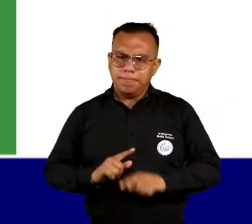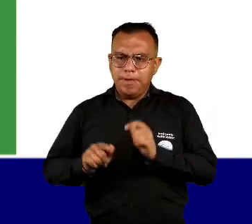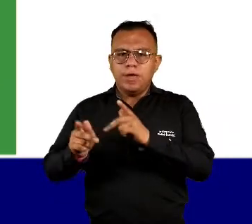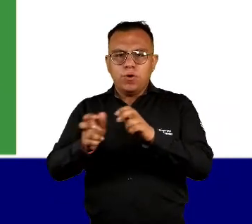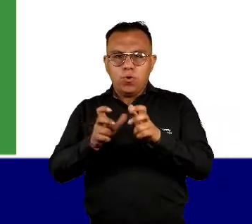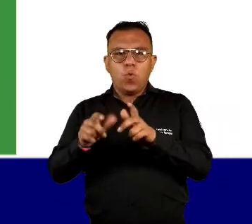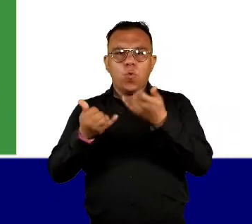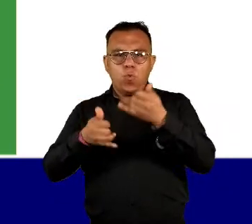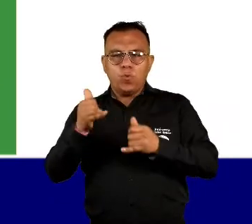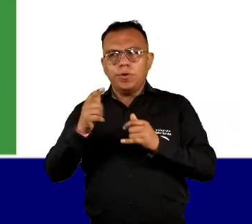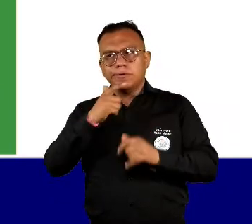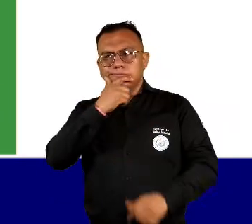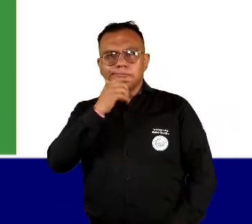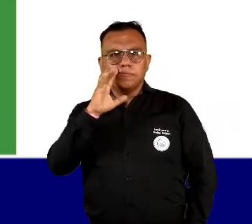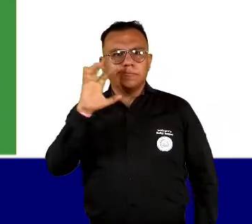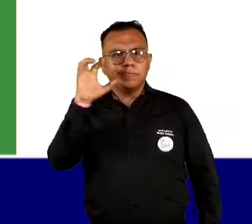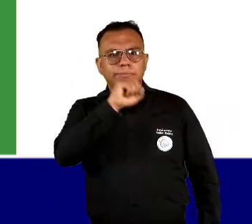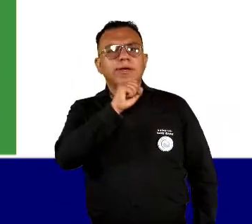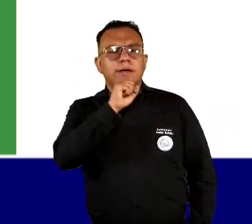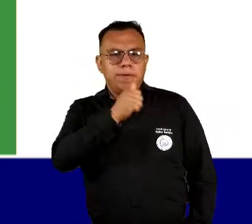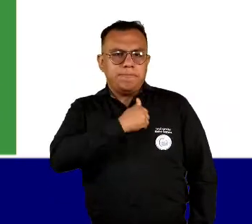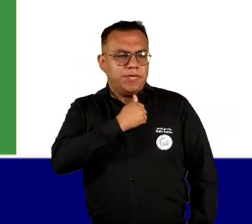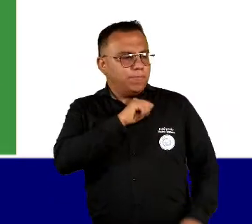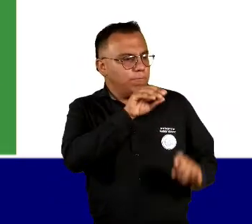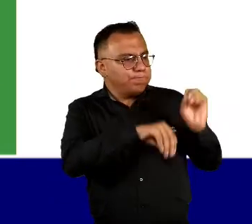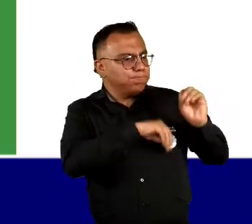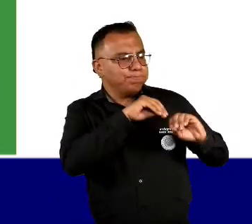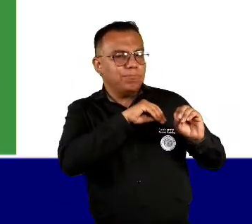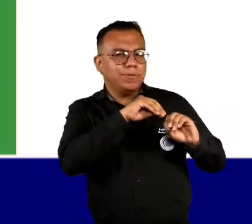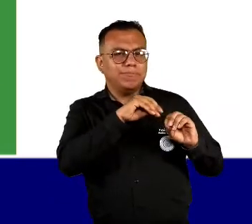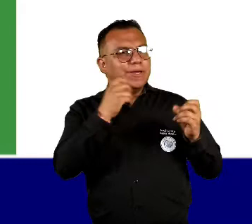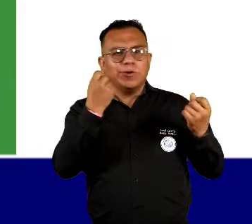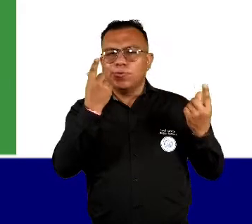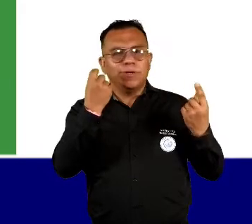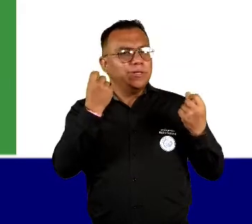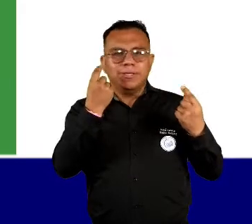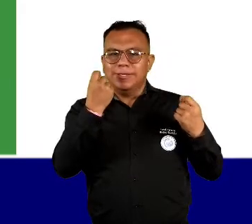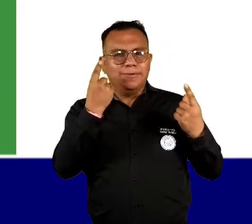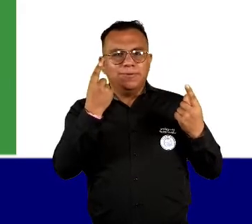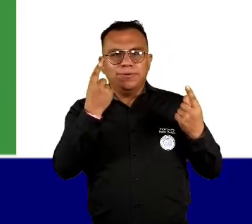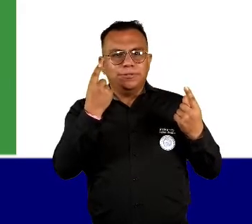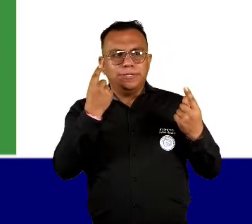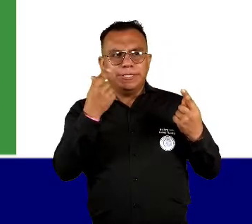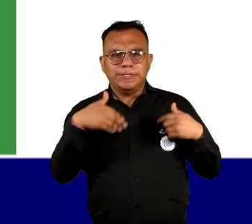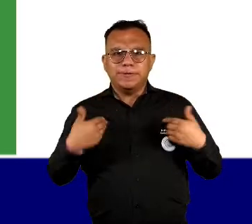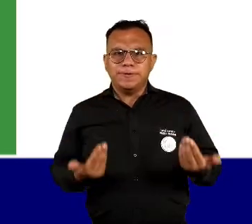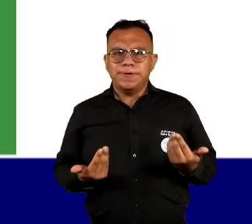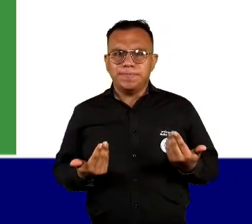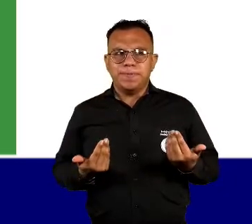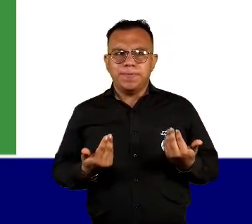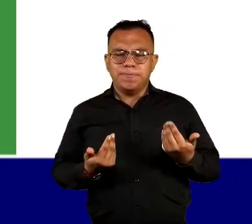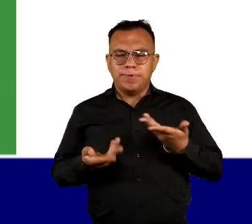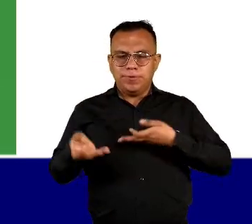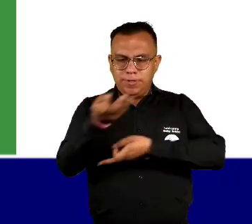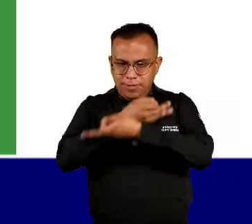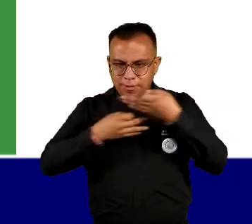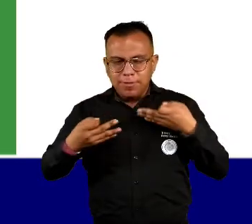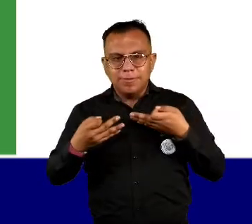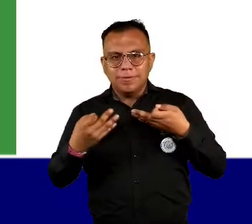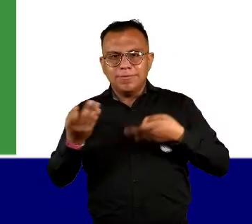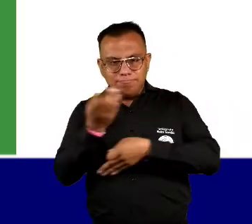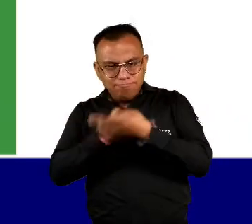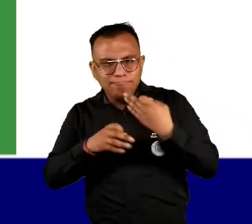entramos diciendo bueno queremos hacer nuestro juego propio y no entendemos cómo me va a devolver